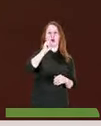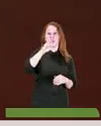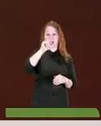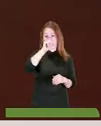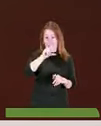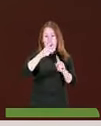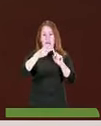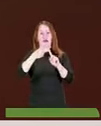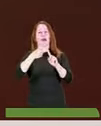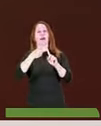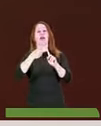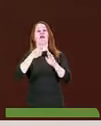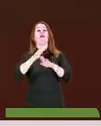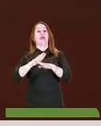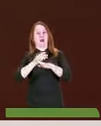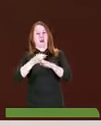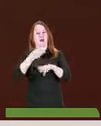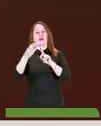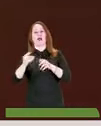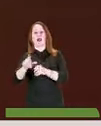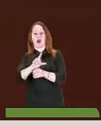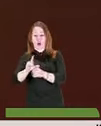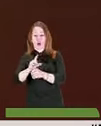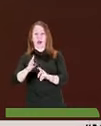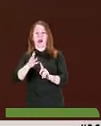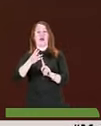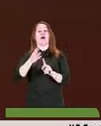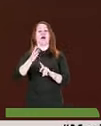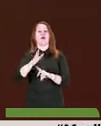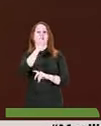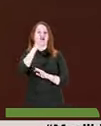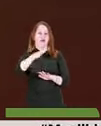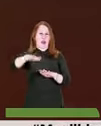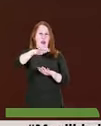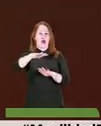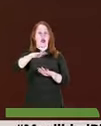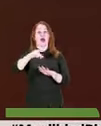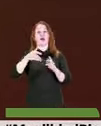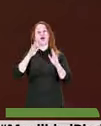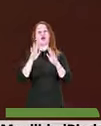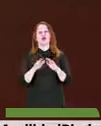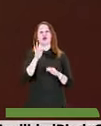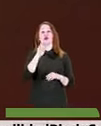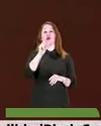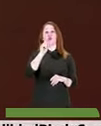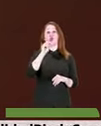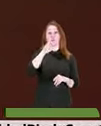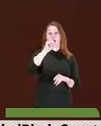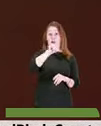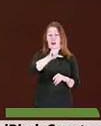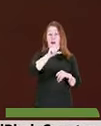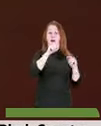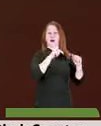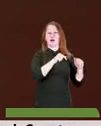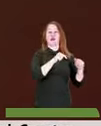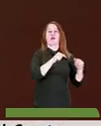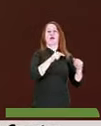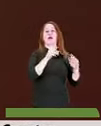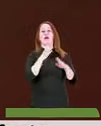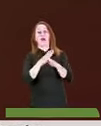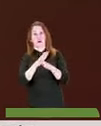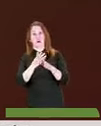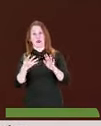vial intermedia, malla vial local y malla vial rural. En el caso de la malla vial troncal, arterial no troncal e intermedia que